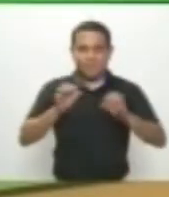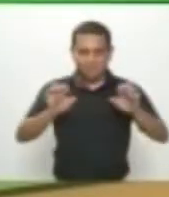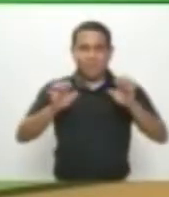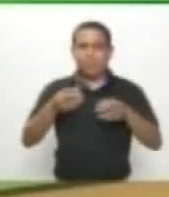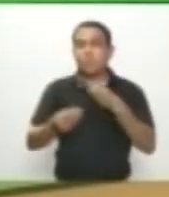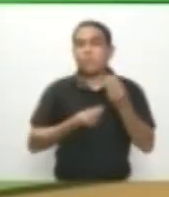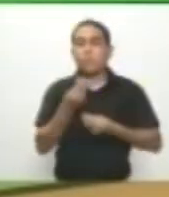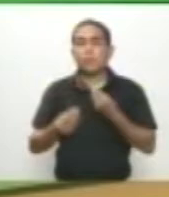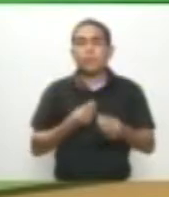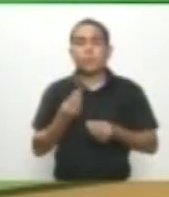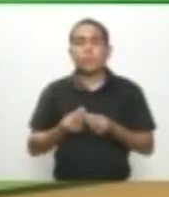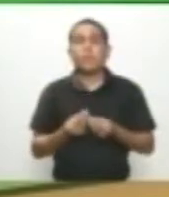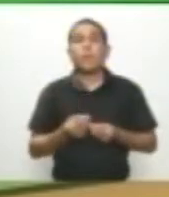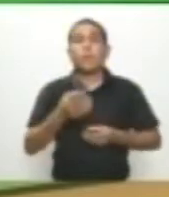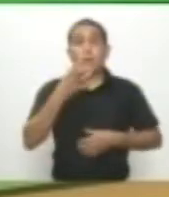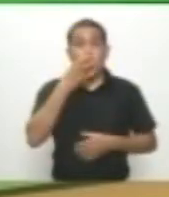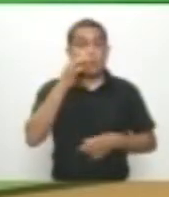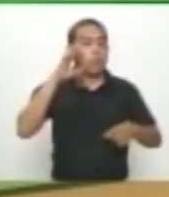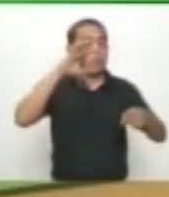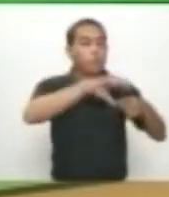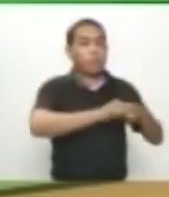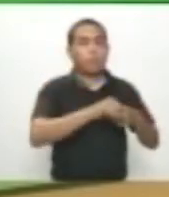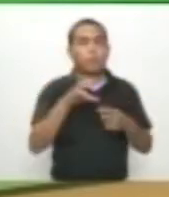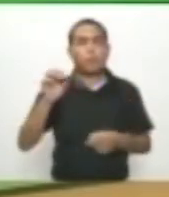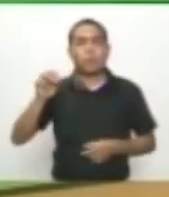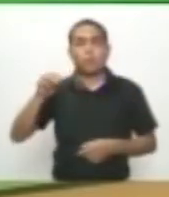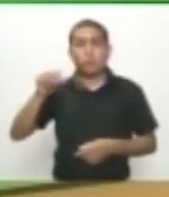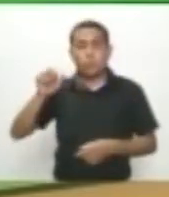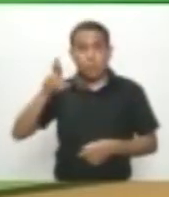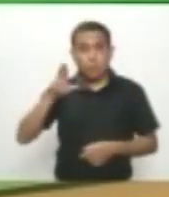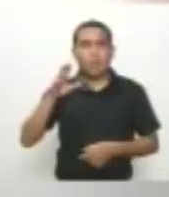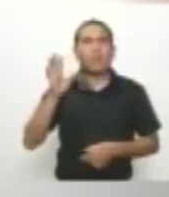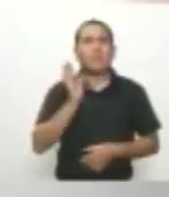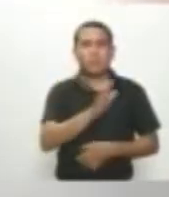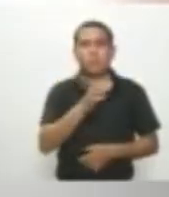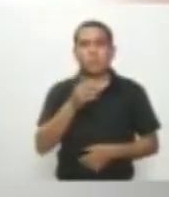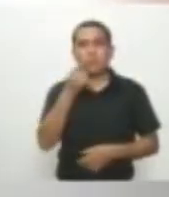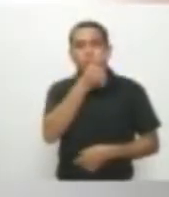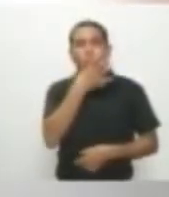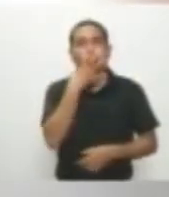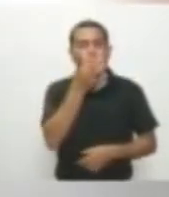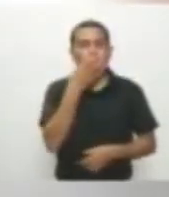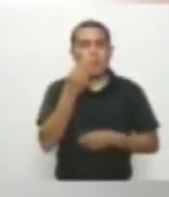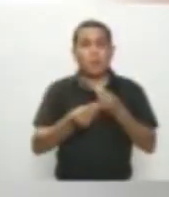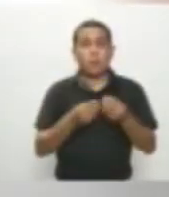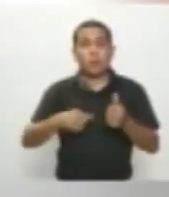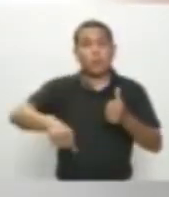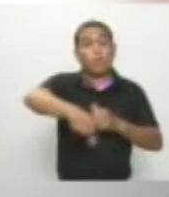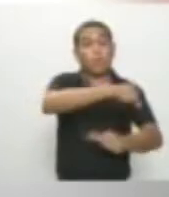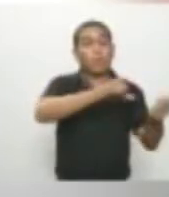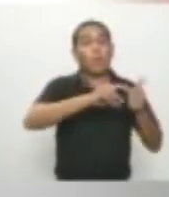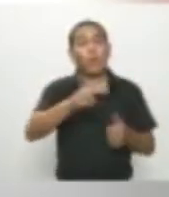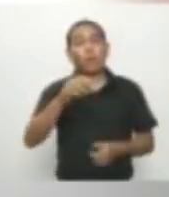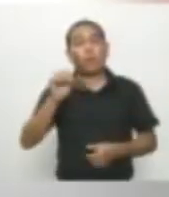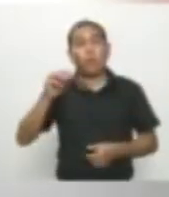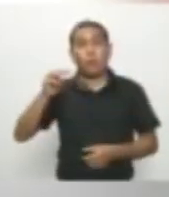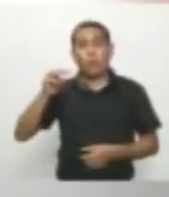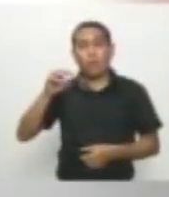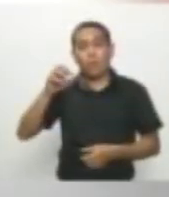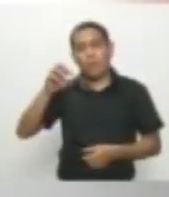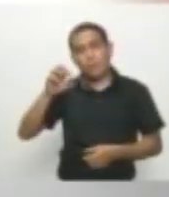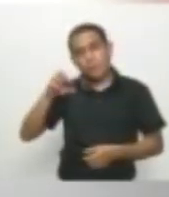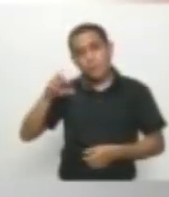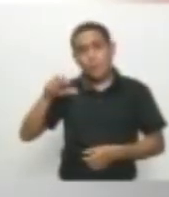Villegas, confirmó la captura de Omar Noguera Camacho, alias El Boyaco. Es el sucesor de alias Pablito, jefe de seguridad de